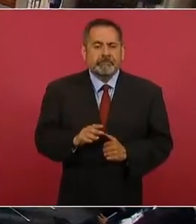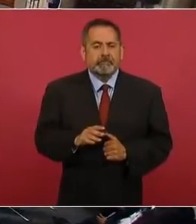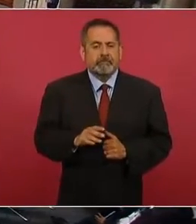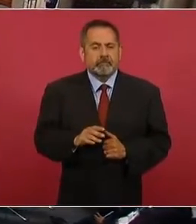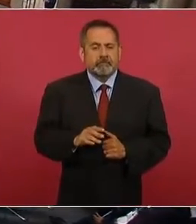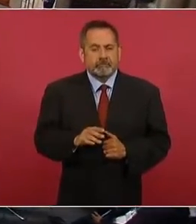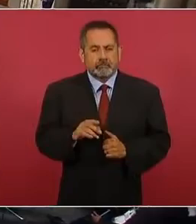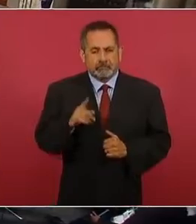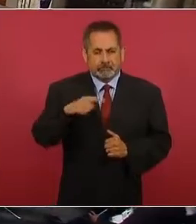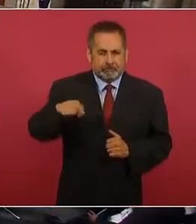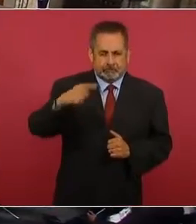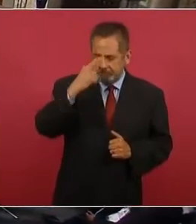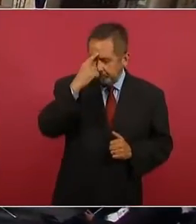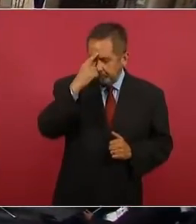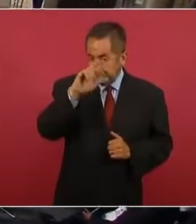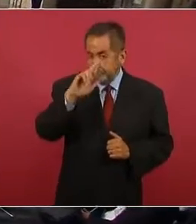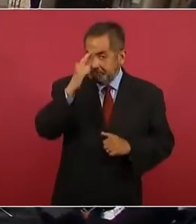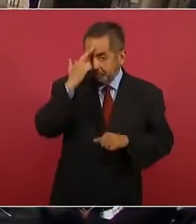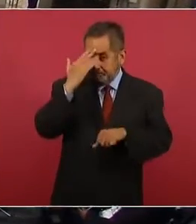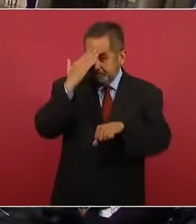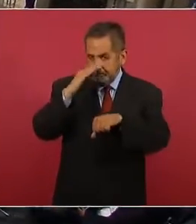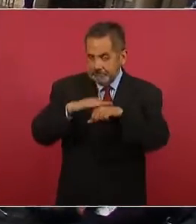Es para refrescar la memoria, ¿no?